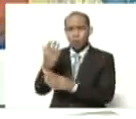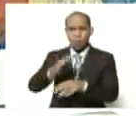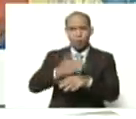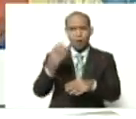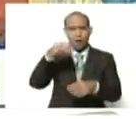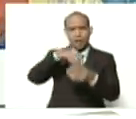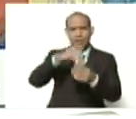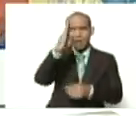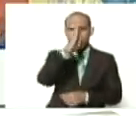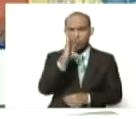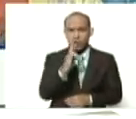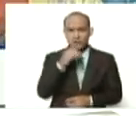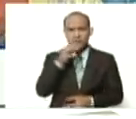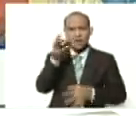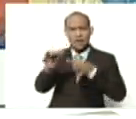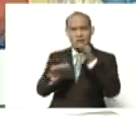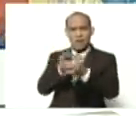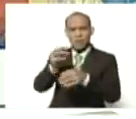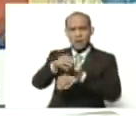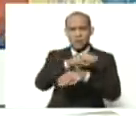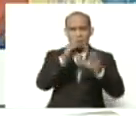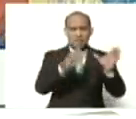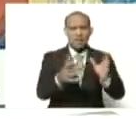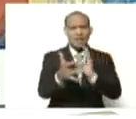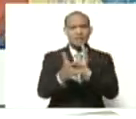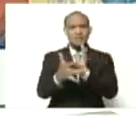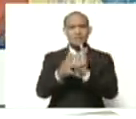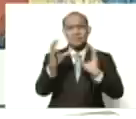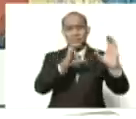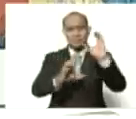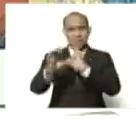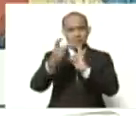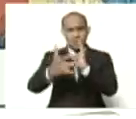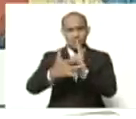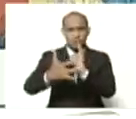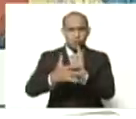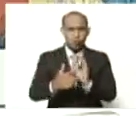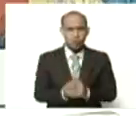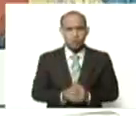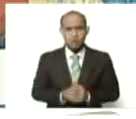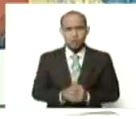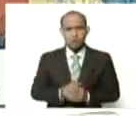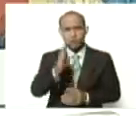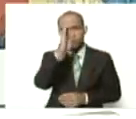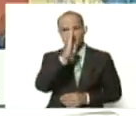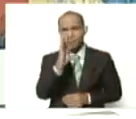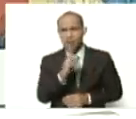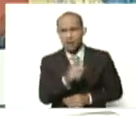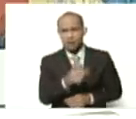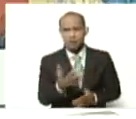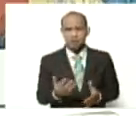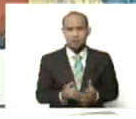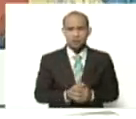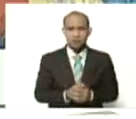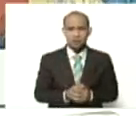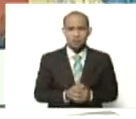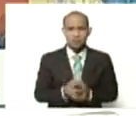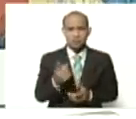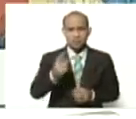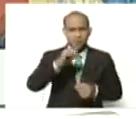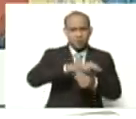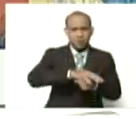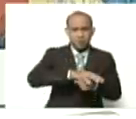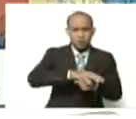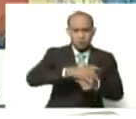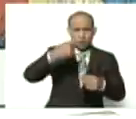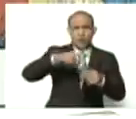Brasil, me explicaba la ministra de Ciencia y Tecnología, en Brasil es una olla de presión